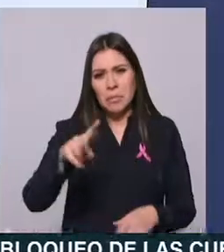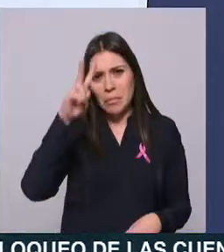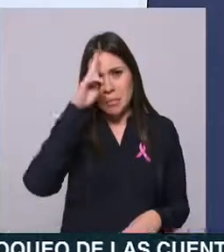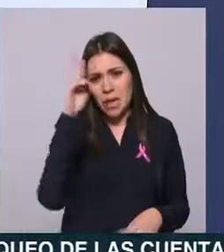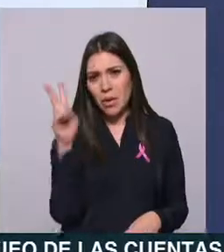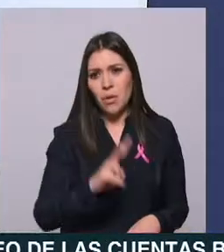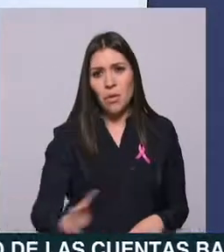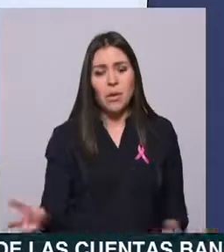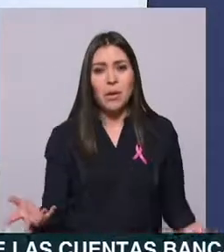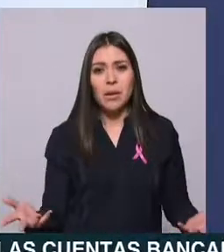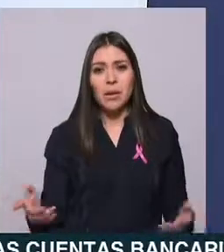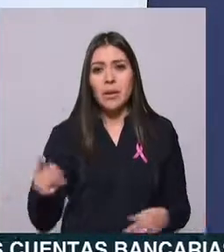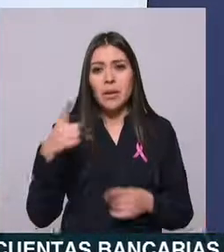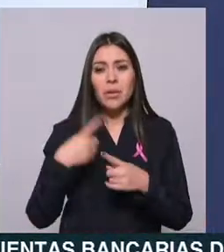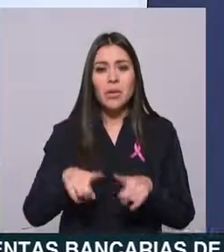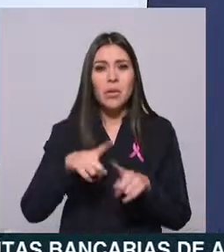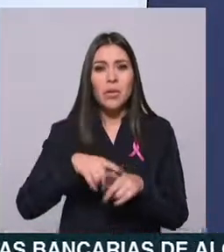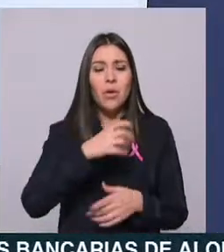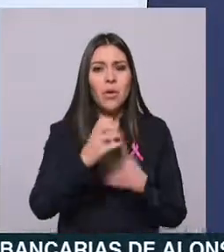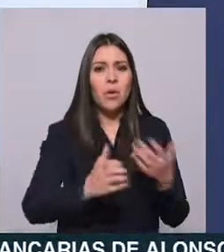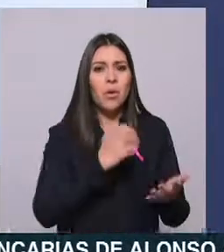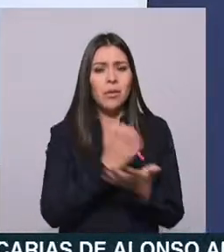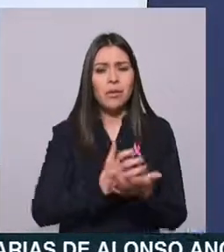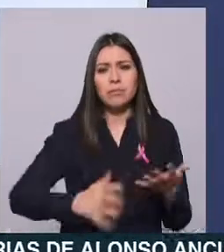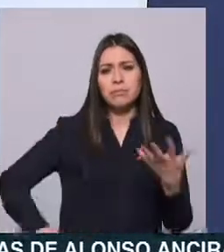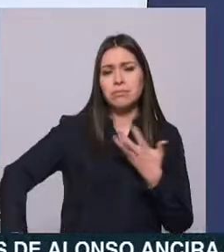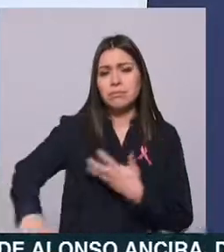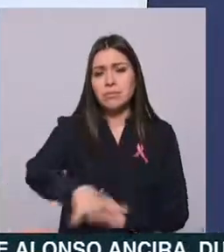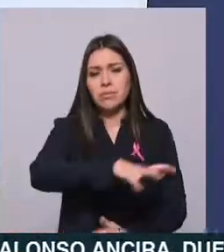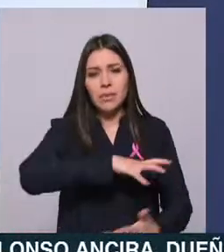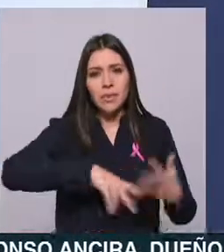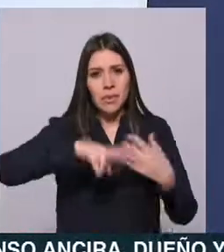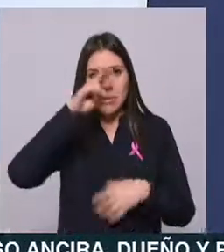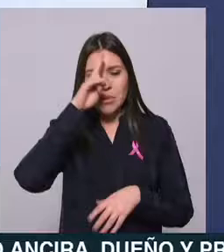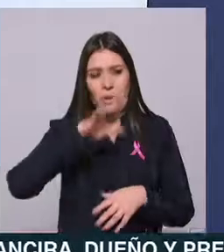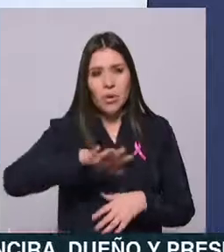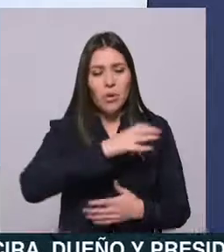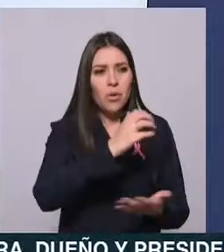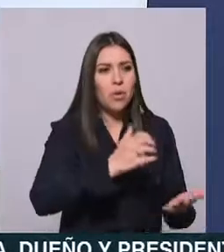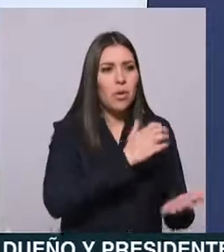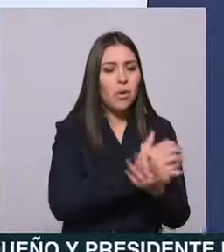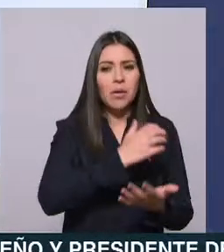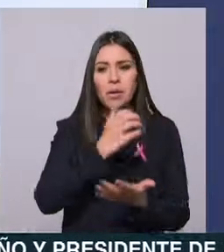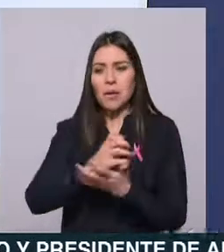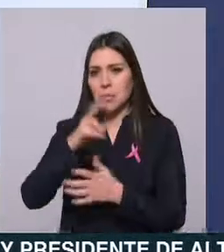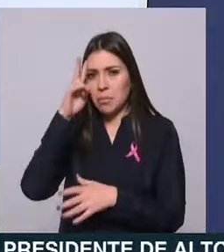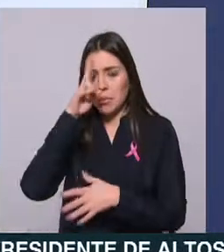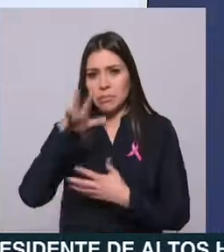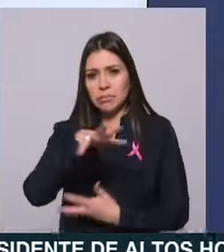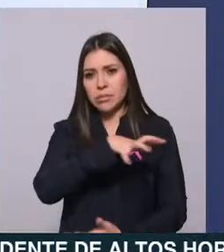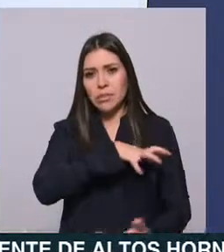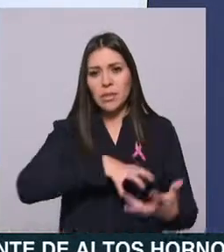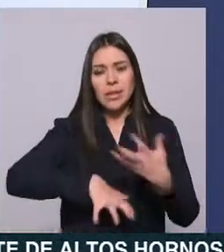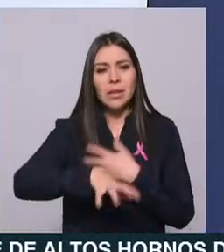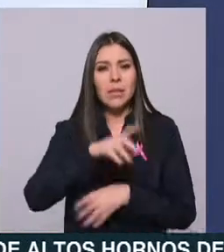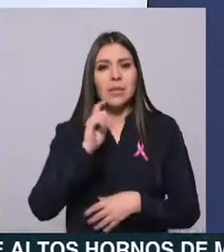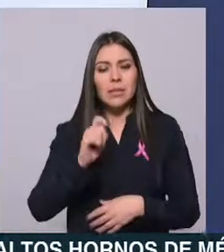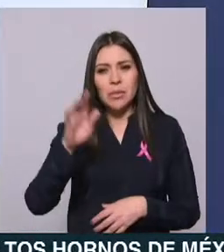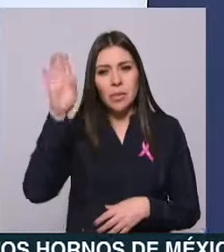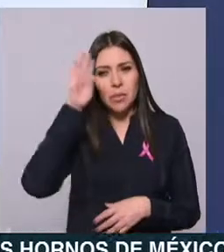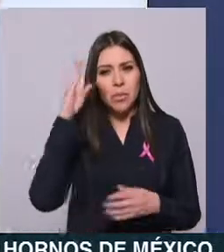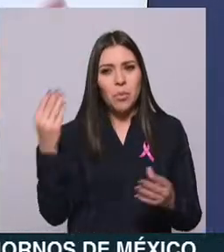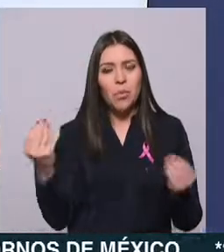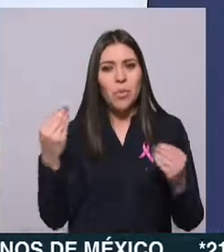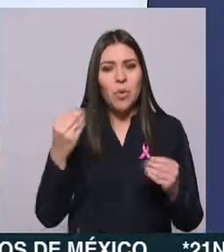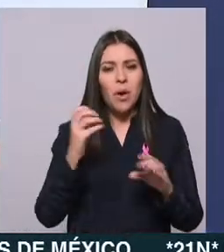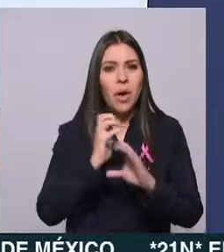qué? Porque colapsa todas las colonias, la López Mateos, la Aviación Civil, la Arenal, todas esas colonias las colapsan porque es muchos autobuses